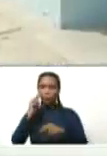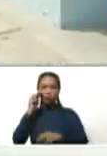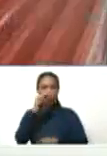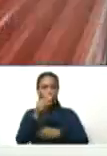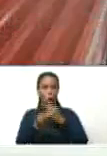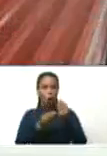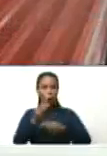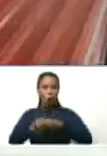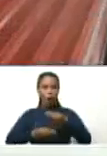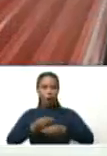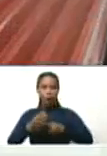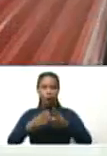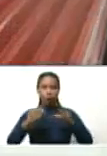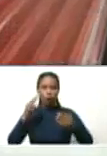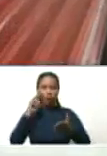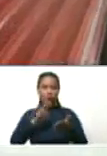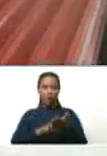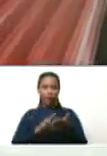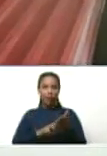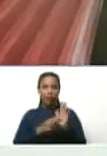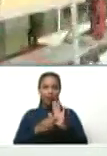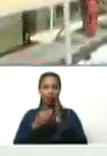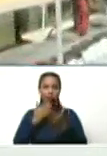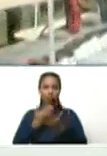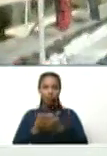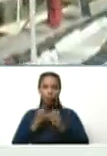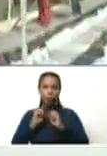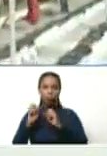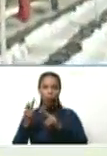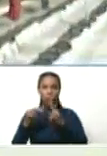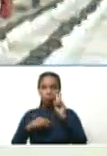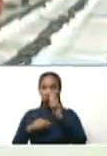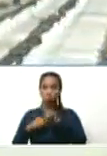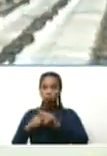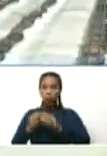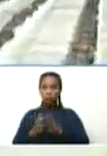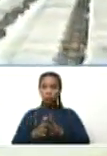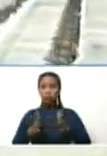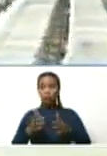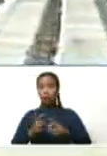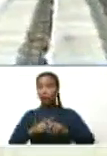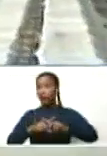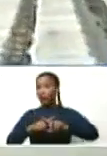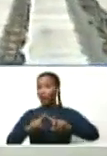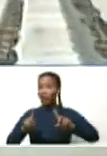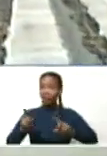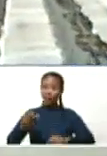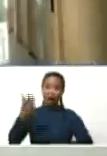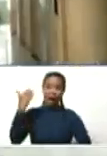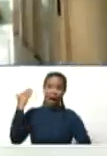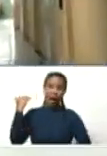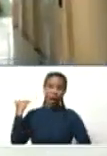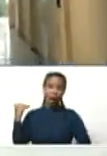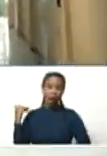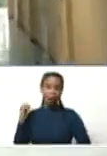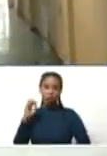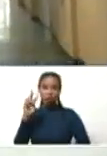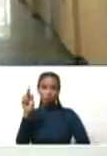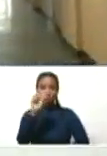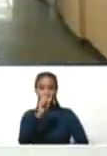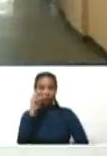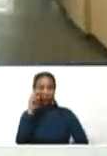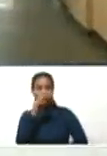va todo. Agradecidos verdaderamente por la oportunidad. Hemos visto una gran diferencia de hace dos meses hasta ahora. Hemos recuperado